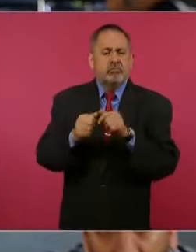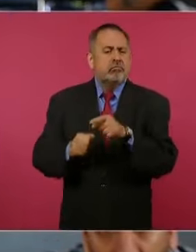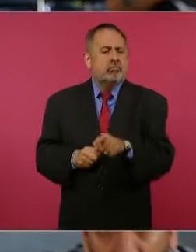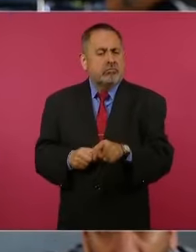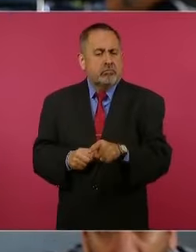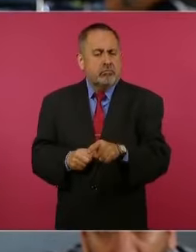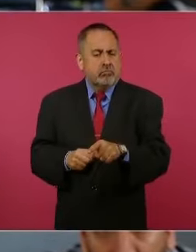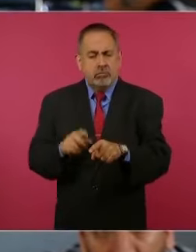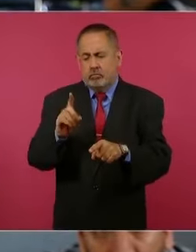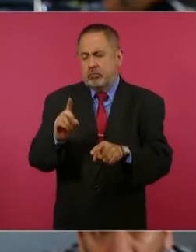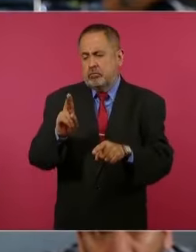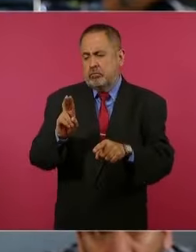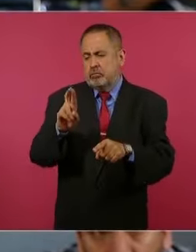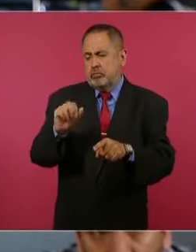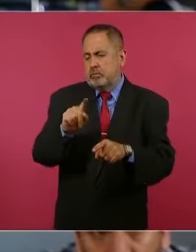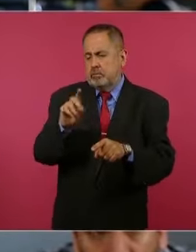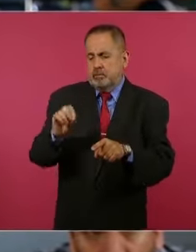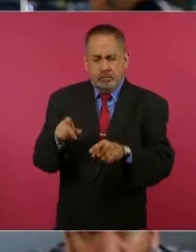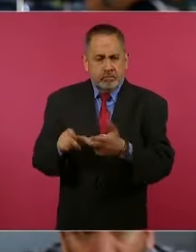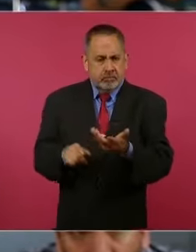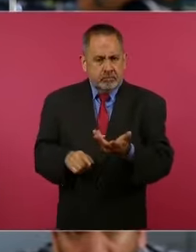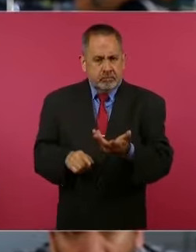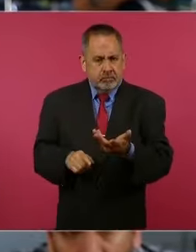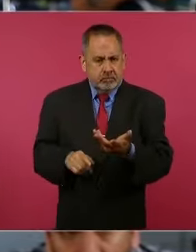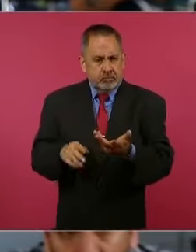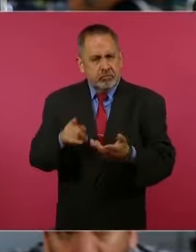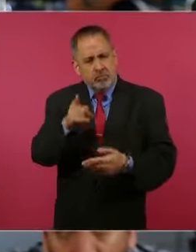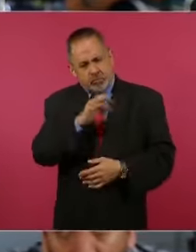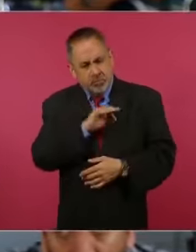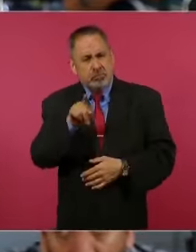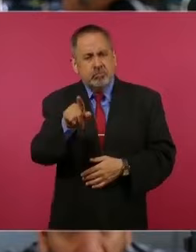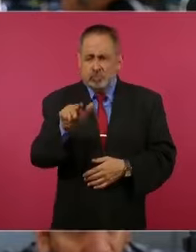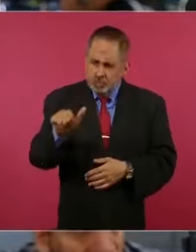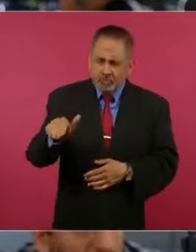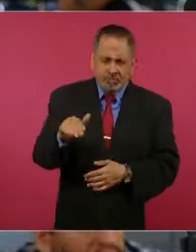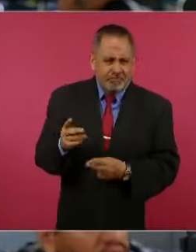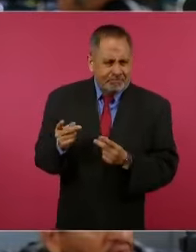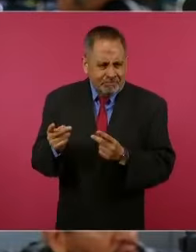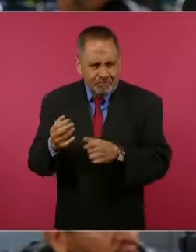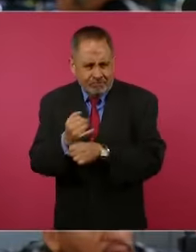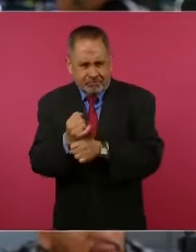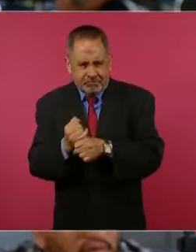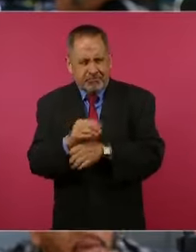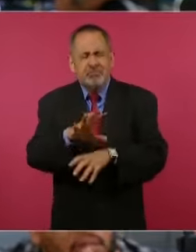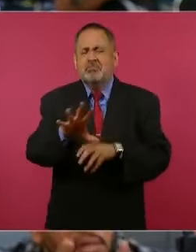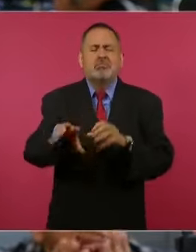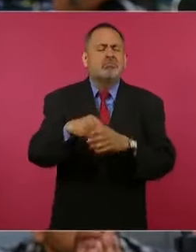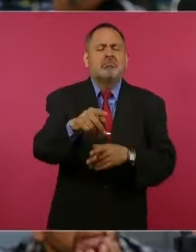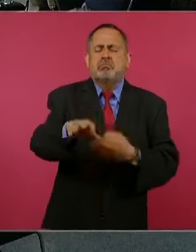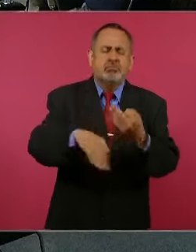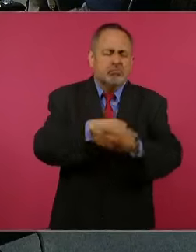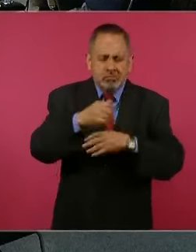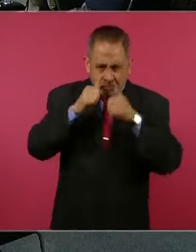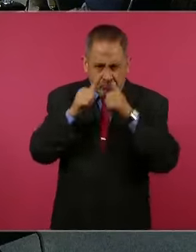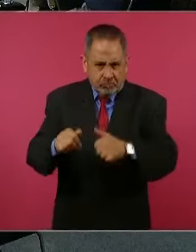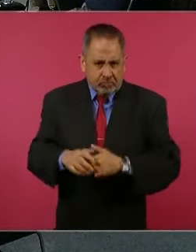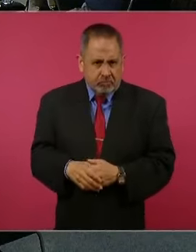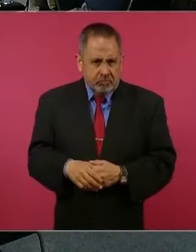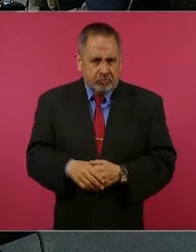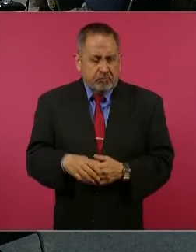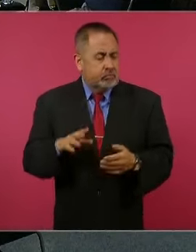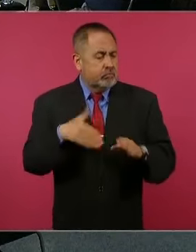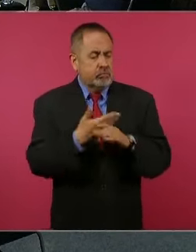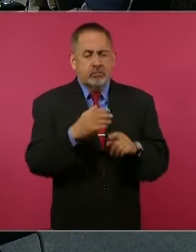con con durazo usted podría hacer que caminaran estas todo todo todo se atiende contra